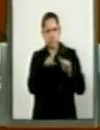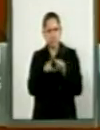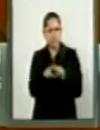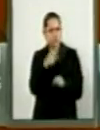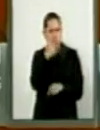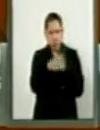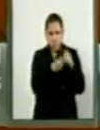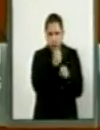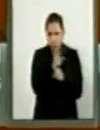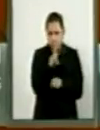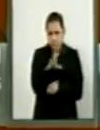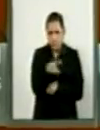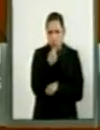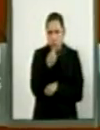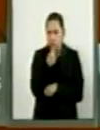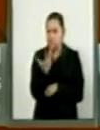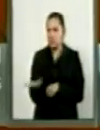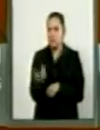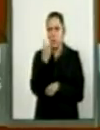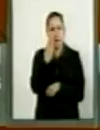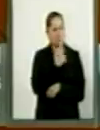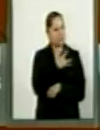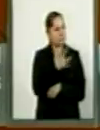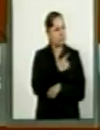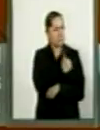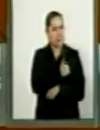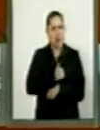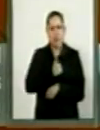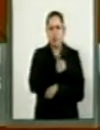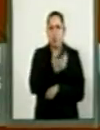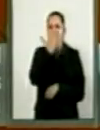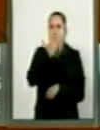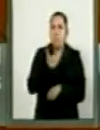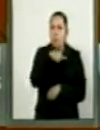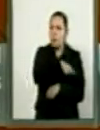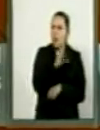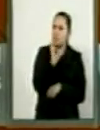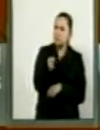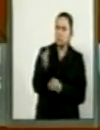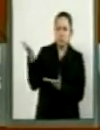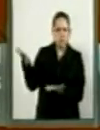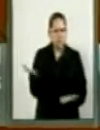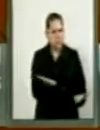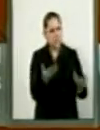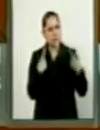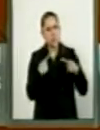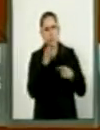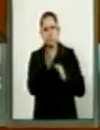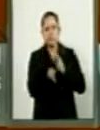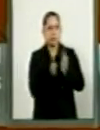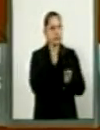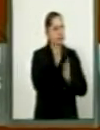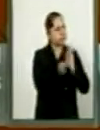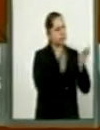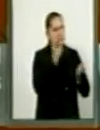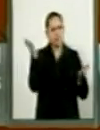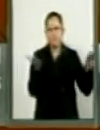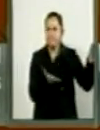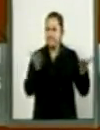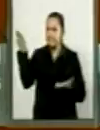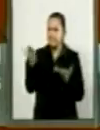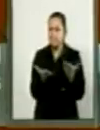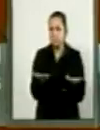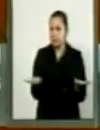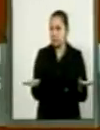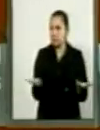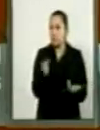Tal escenario no corresponde con las necesidades humanitarias de los flujos que entran a nuestro país, pero tampoco corresponde con